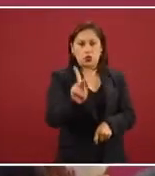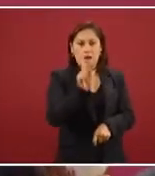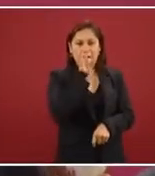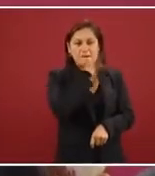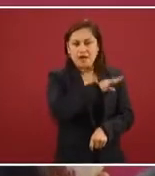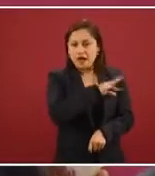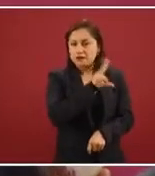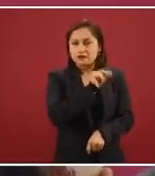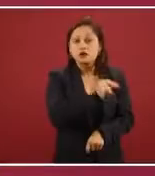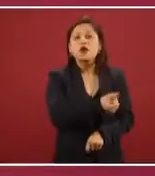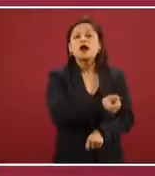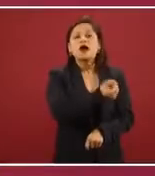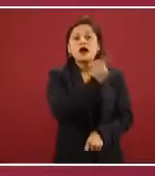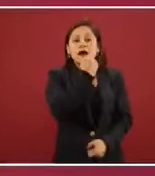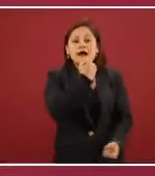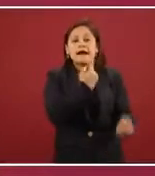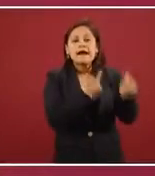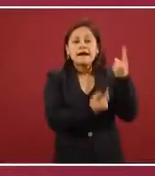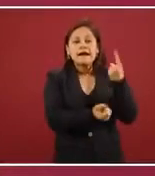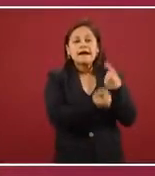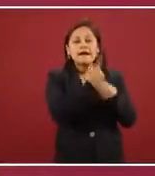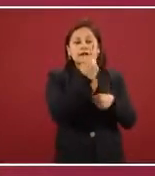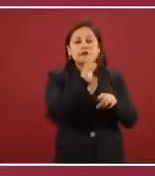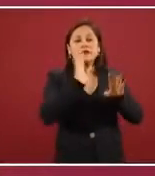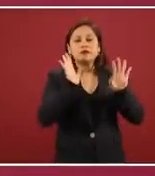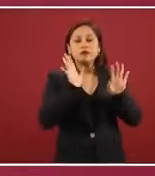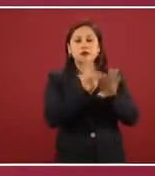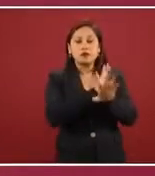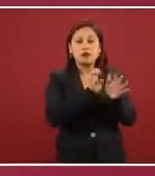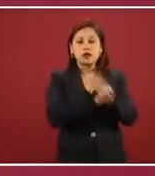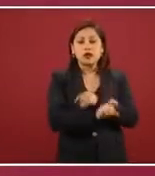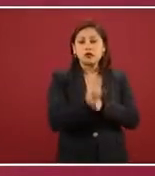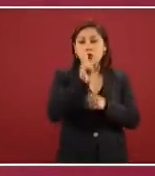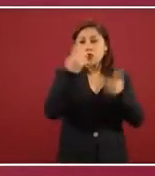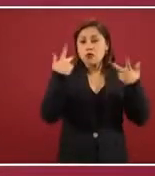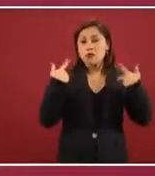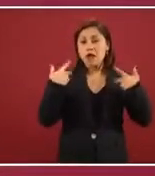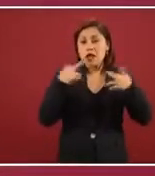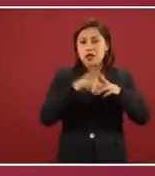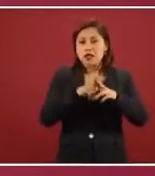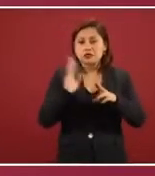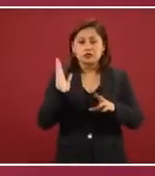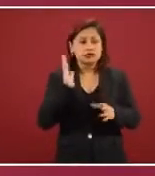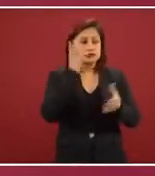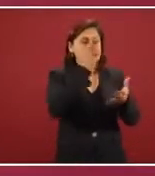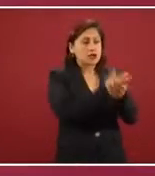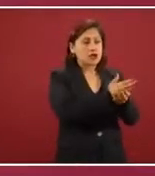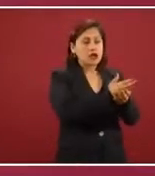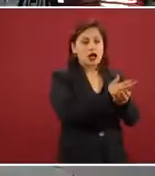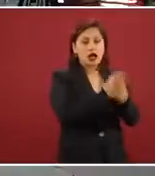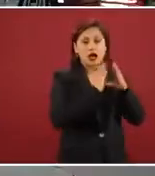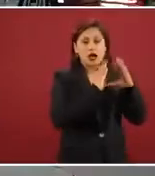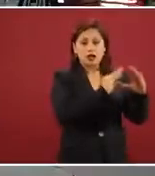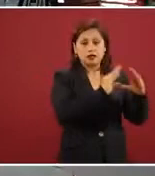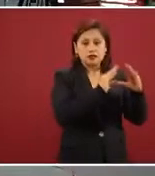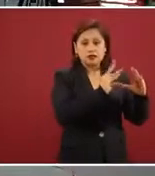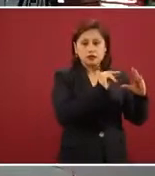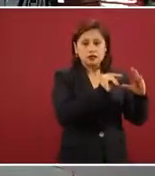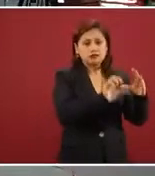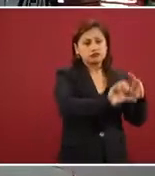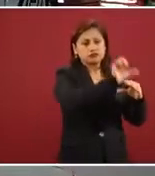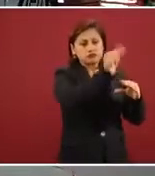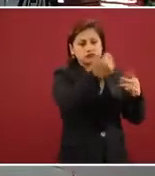excepción si un maestro no llega a dar clase puede ser sustituido por